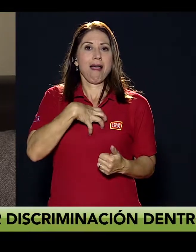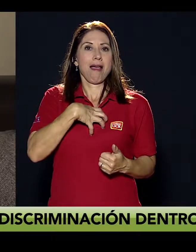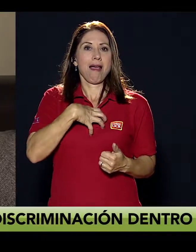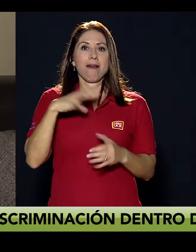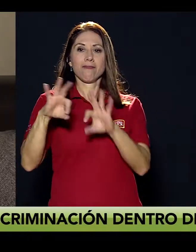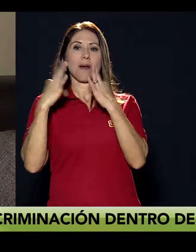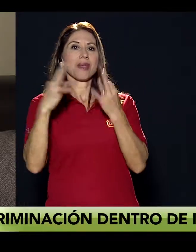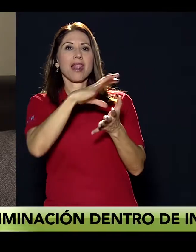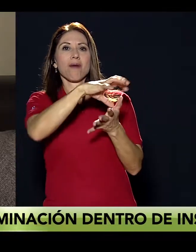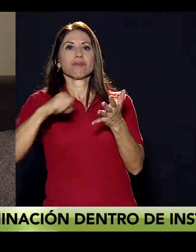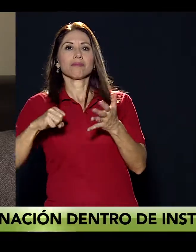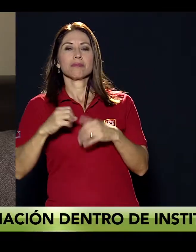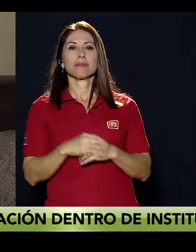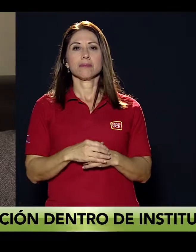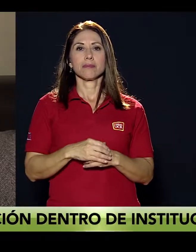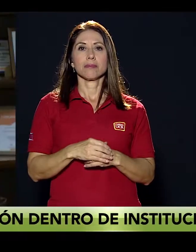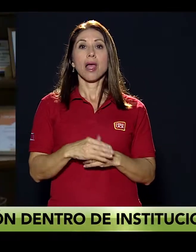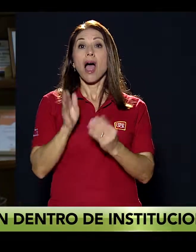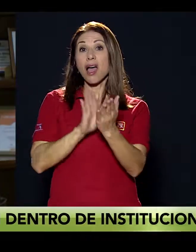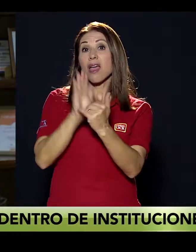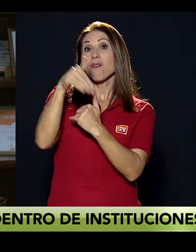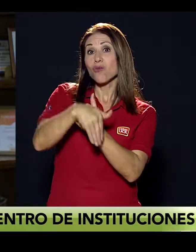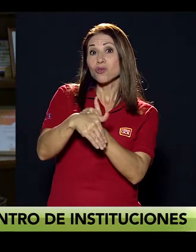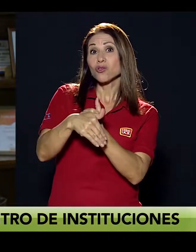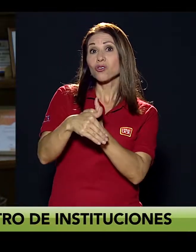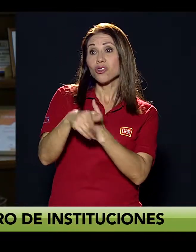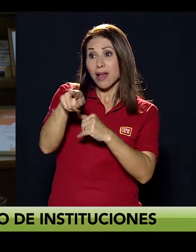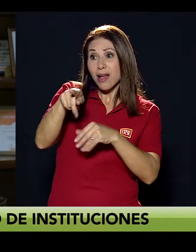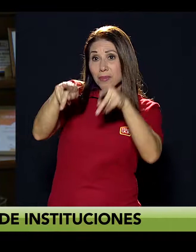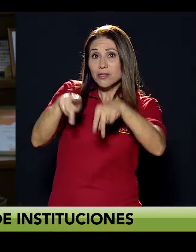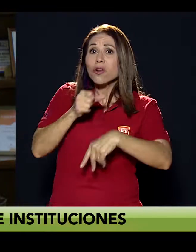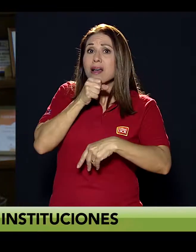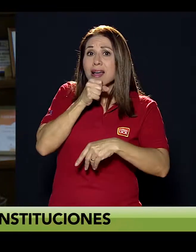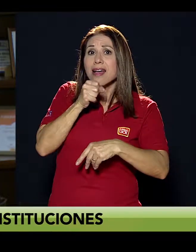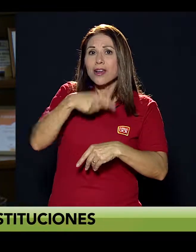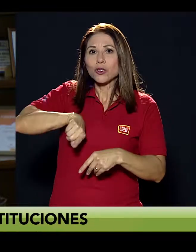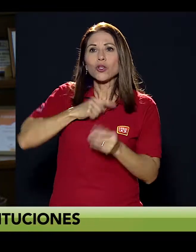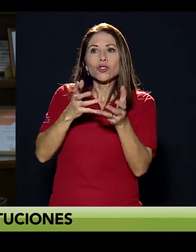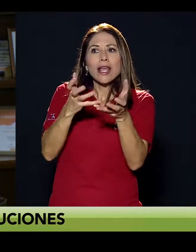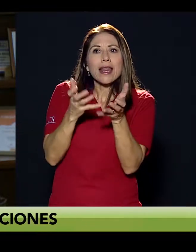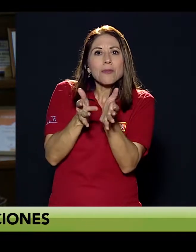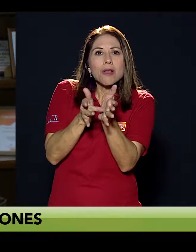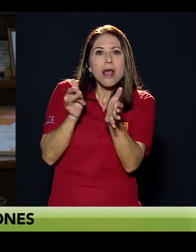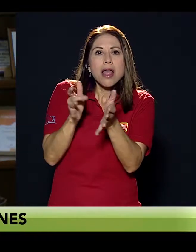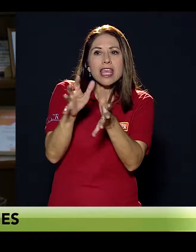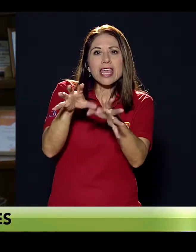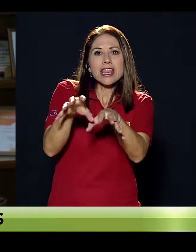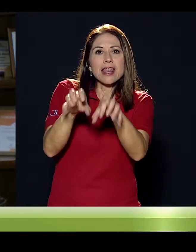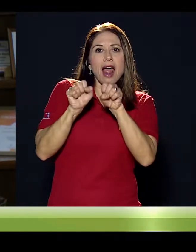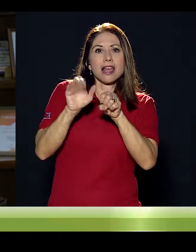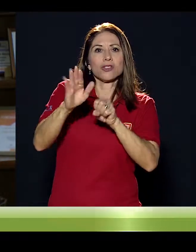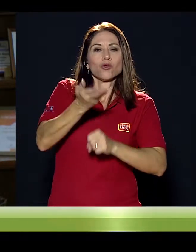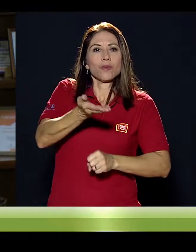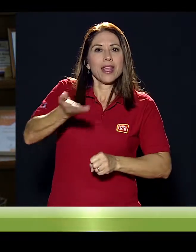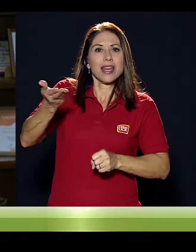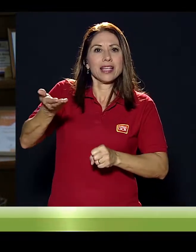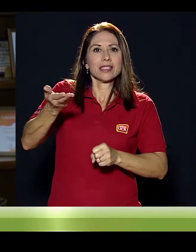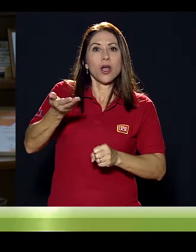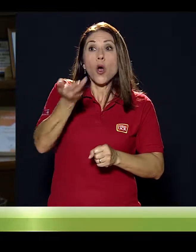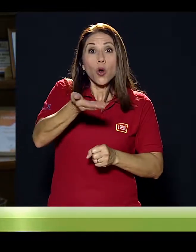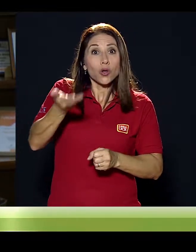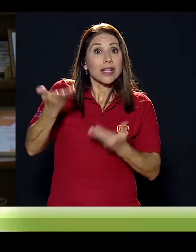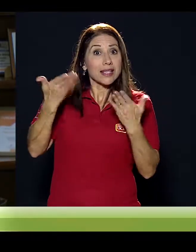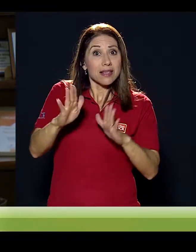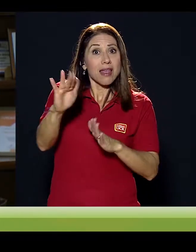ante sus familiares. Hay abusos, ¿verdad? Queremos quitarle sus bienes, queremos usar las cosas que ella tiene,